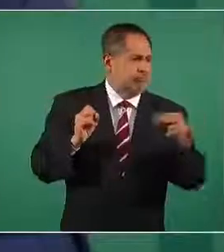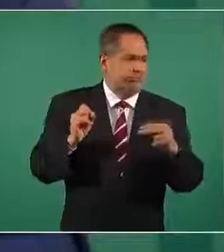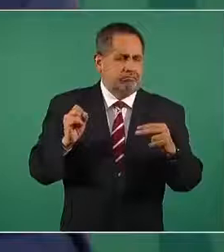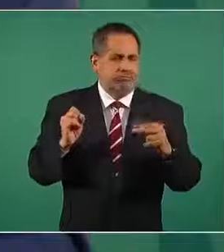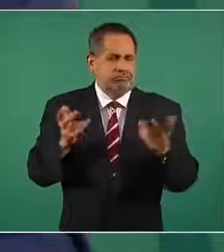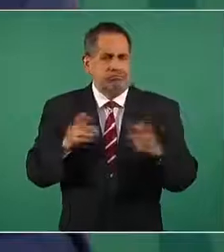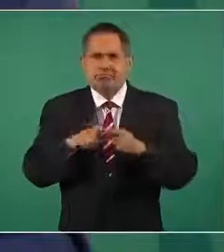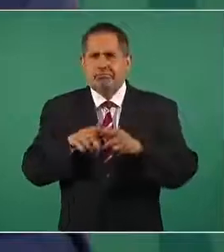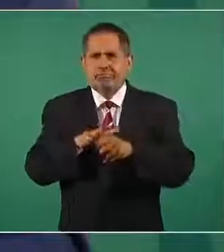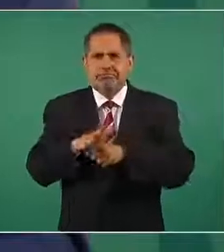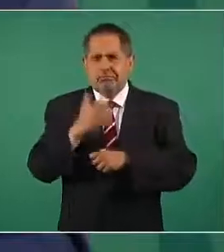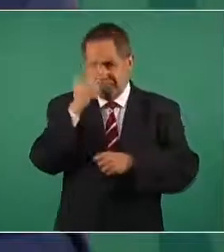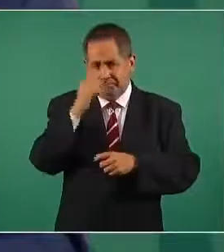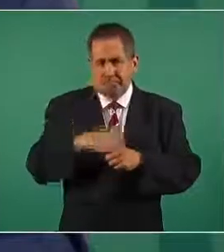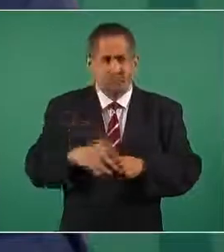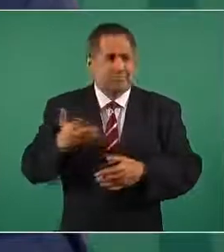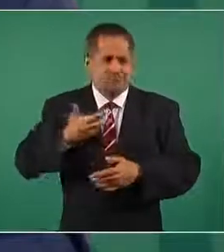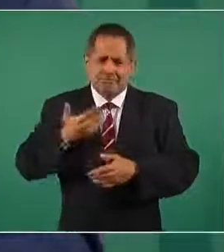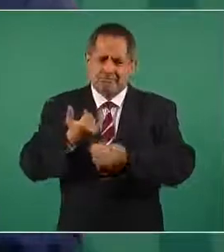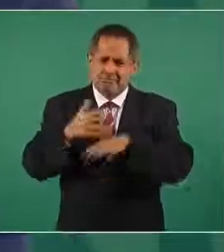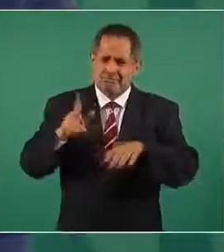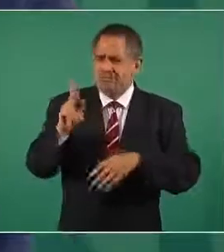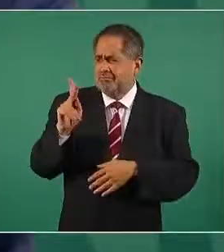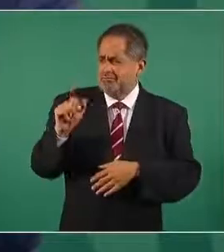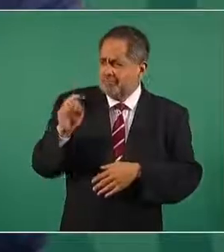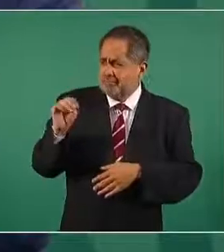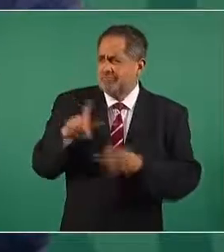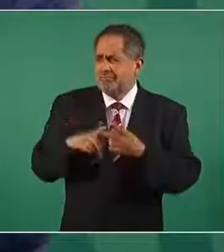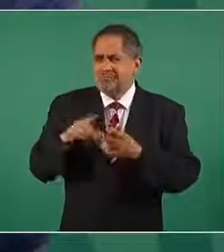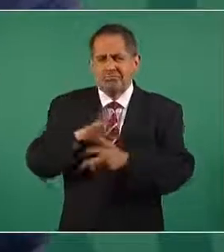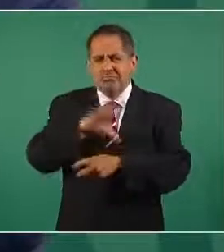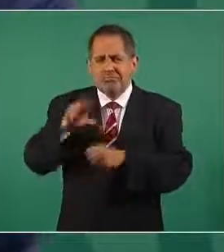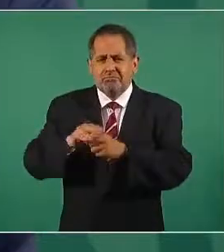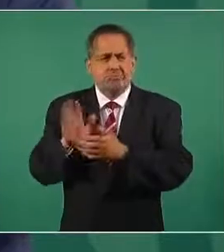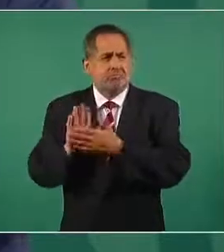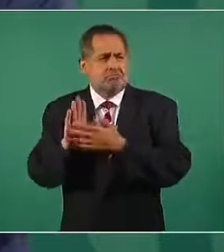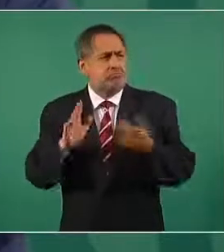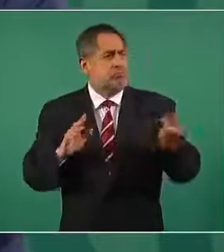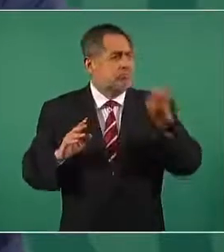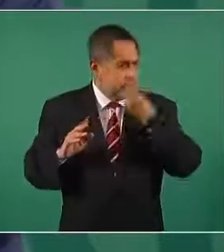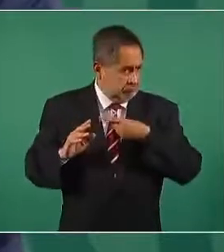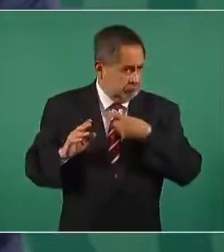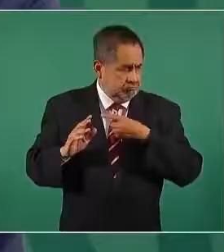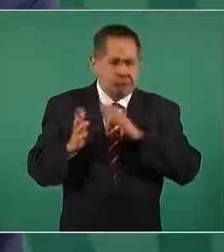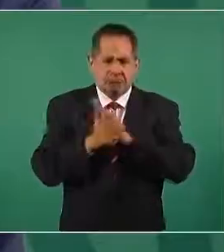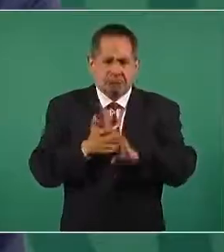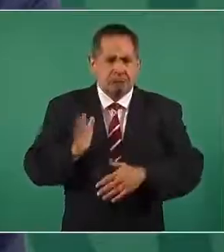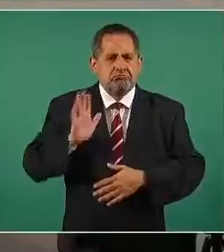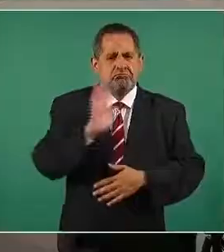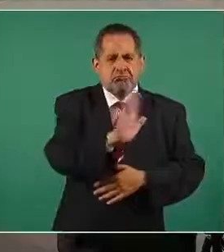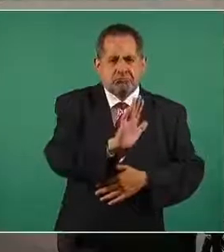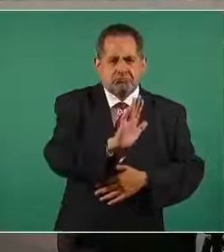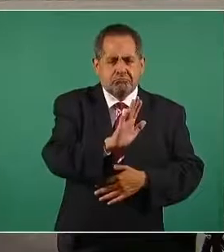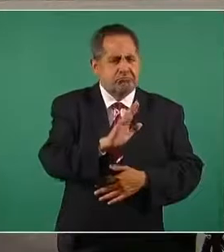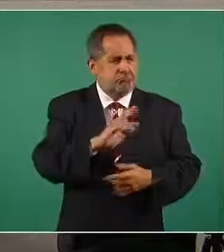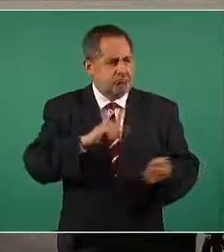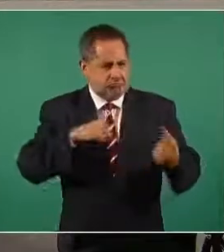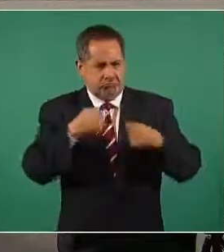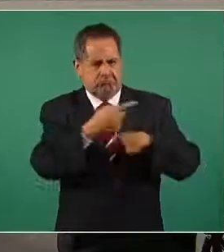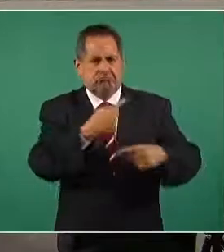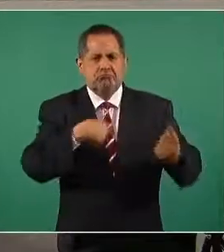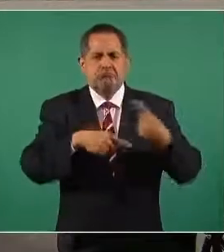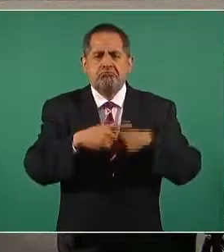tienen informes de Pemex y todo, y puede haber réplica o contrarréplica,